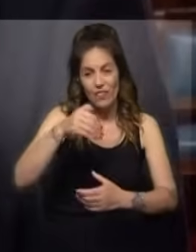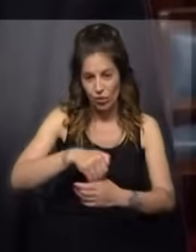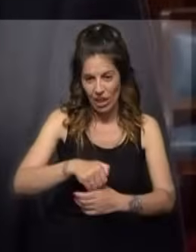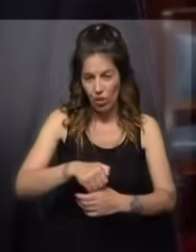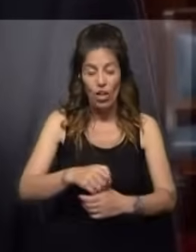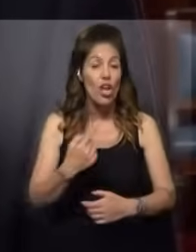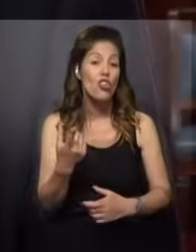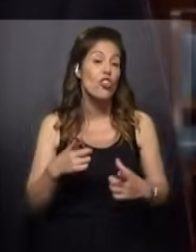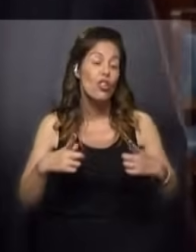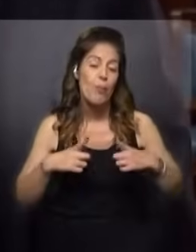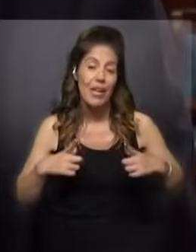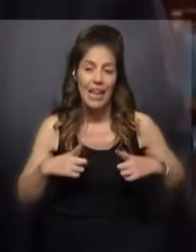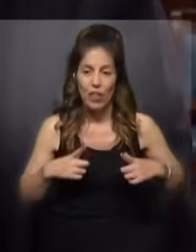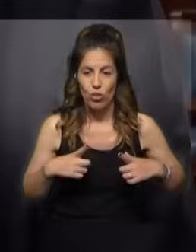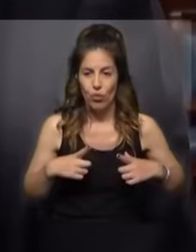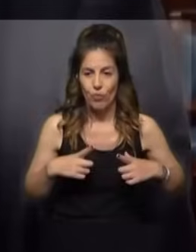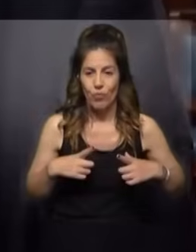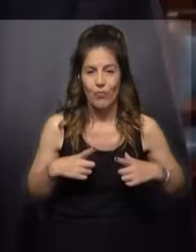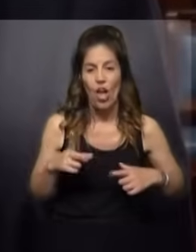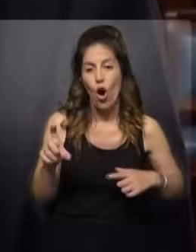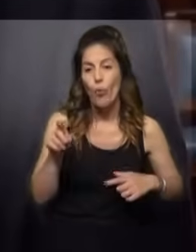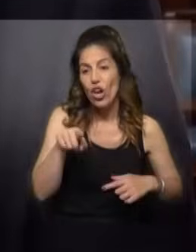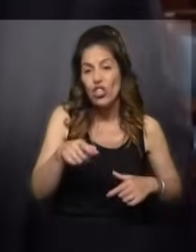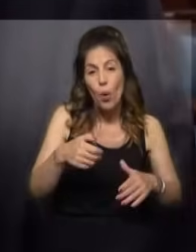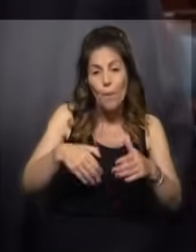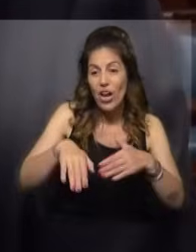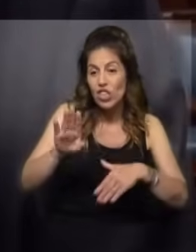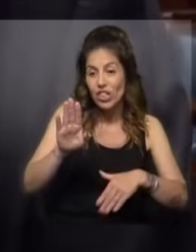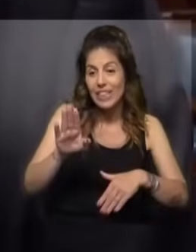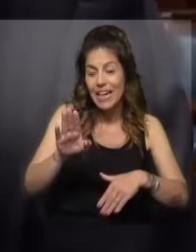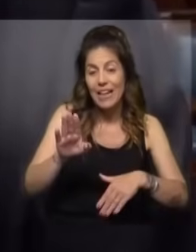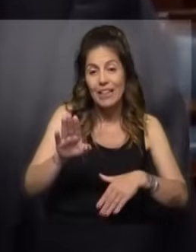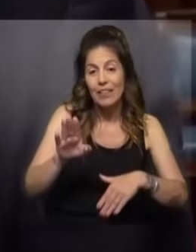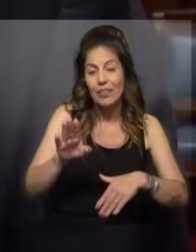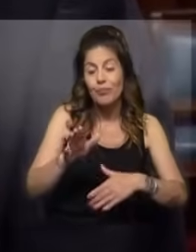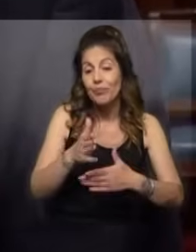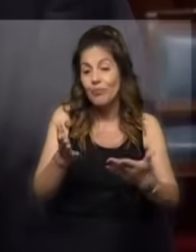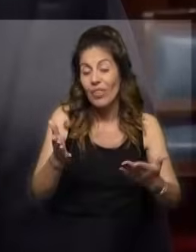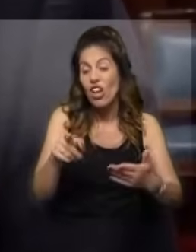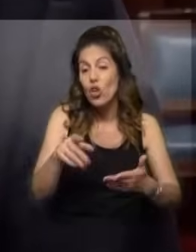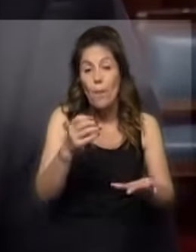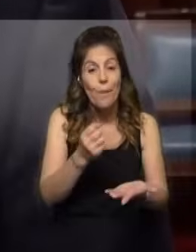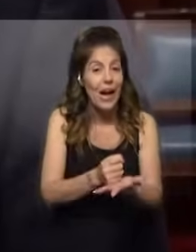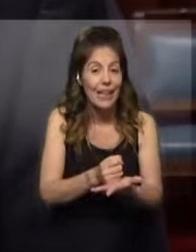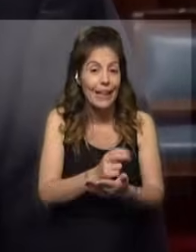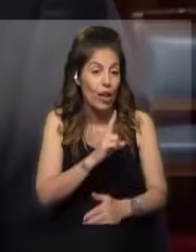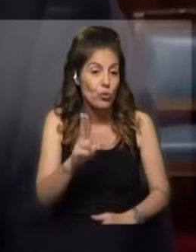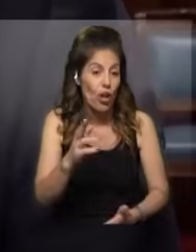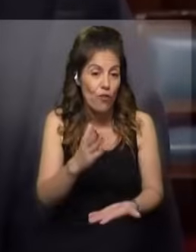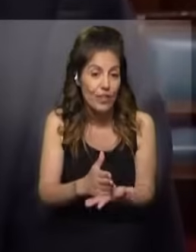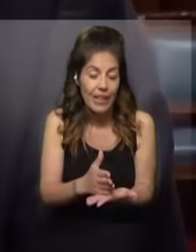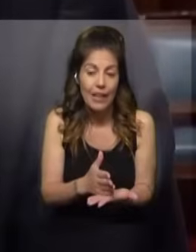nosotros estamos en la expectativa eh es obvio que ellos tienen la mayoría por lo tanto de alguna forma marcan el resultado final